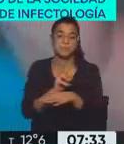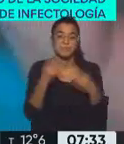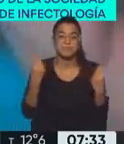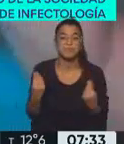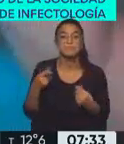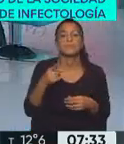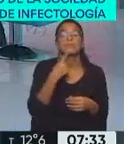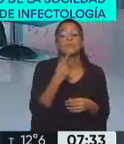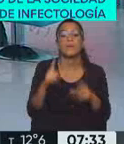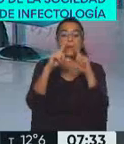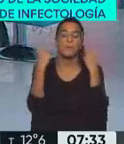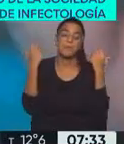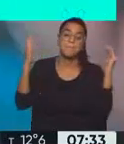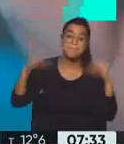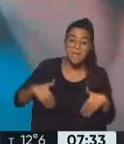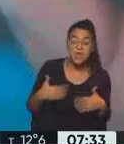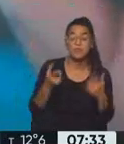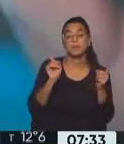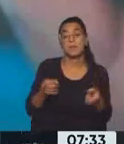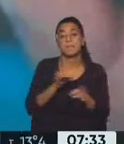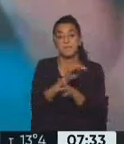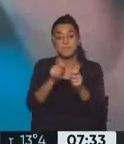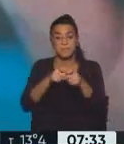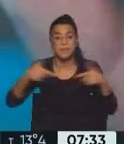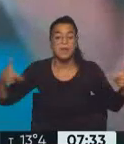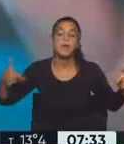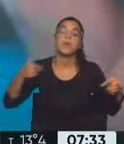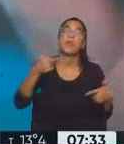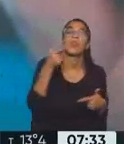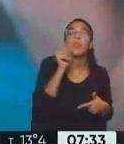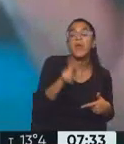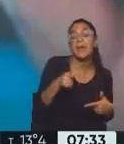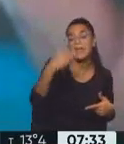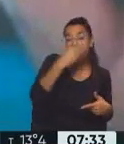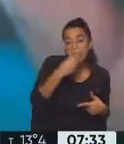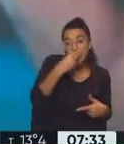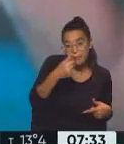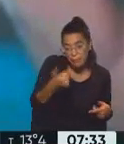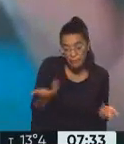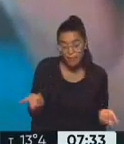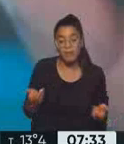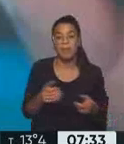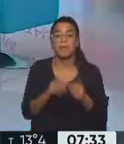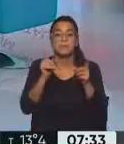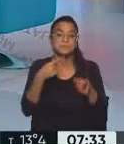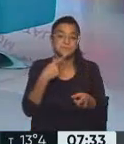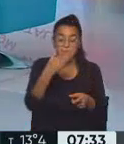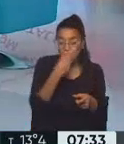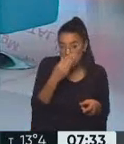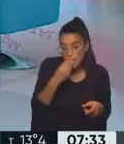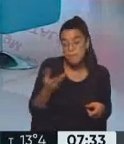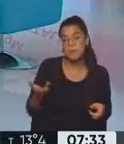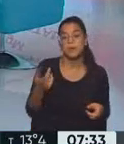baja en el uso del barbijo también se vio reflejada en el aumento de casos de influencia de gripe pero más allá de de la gripe que es una enfermedad